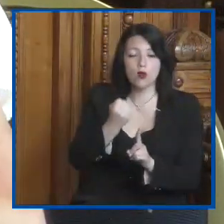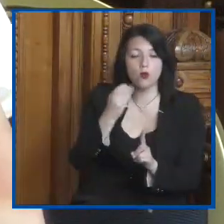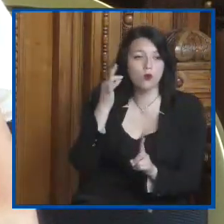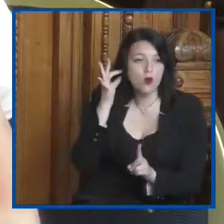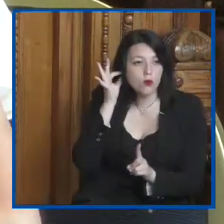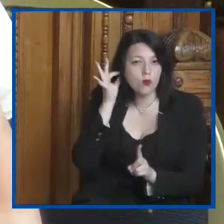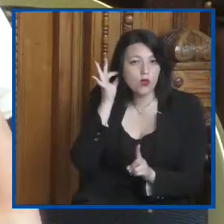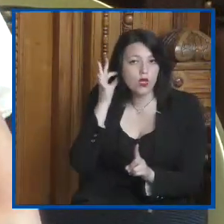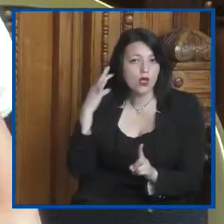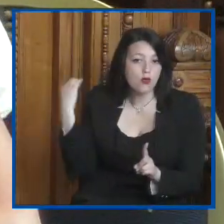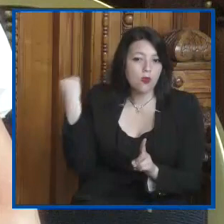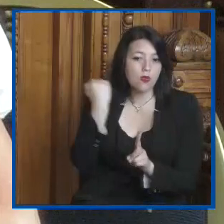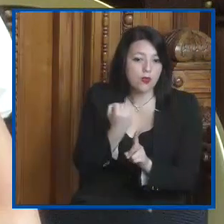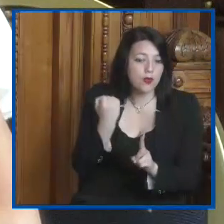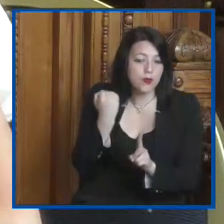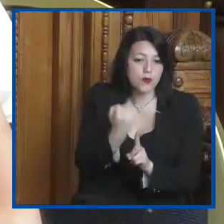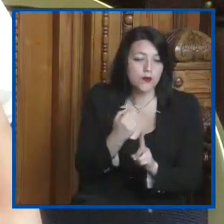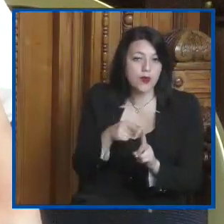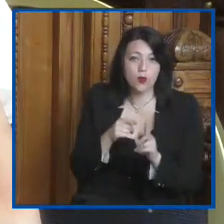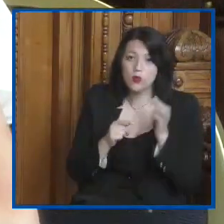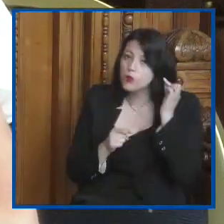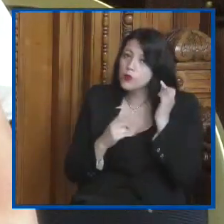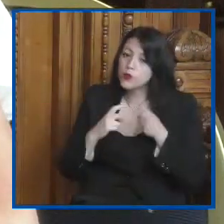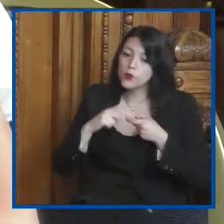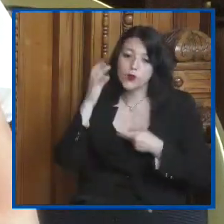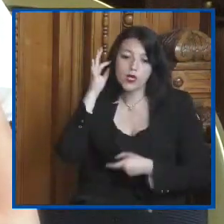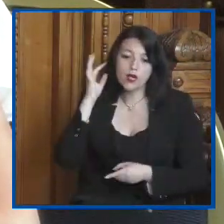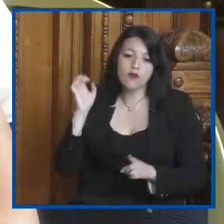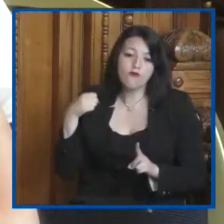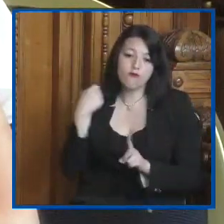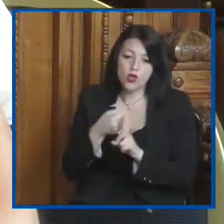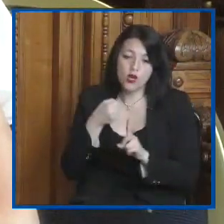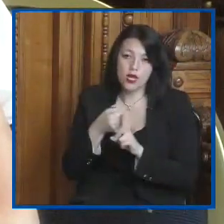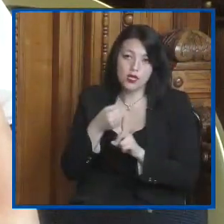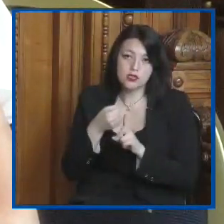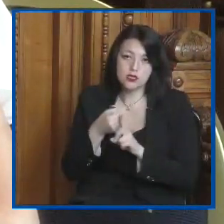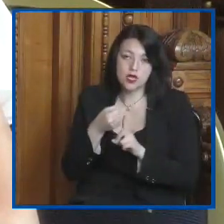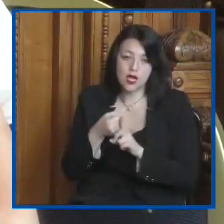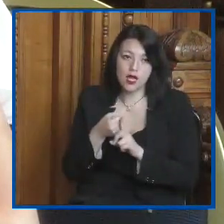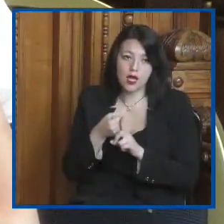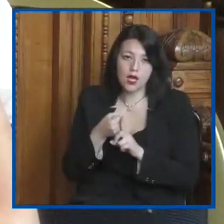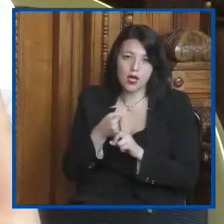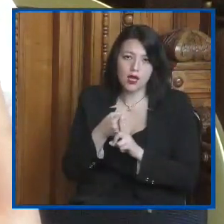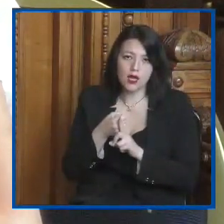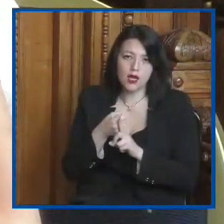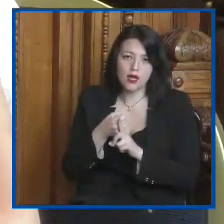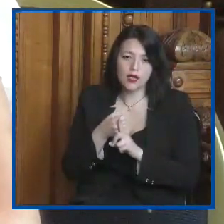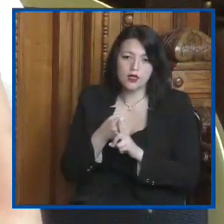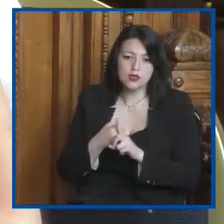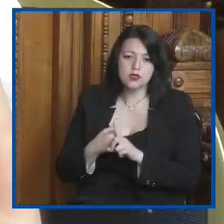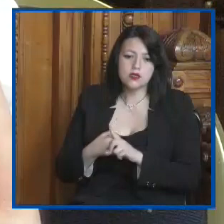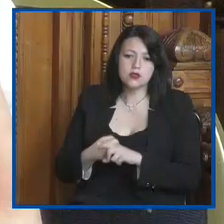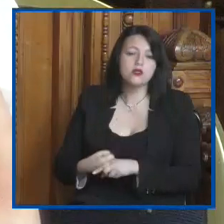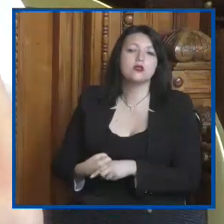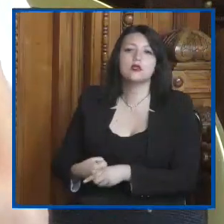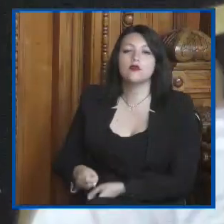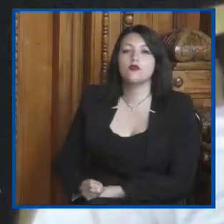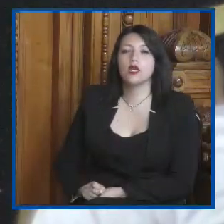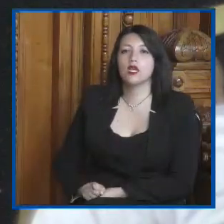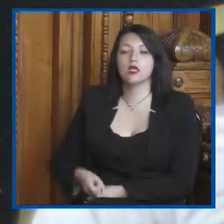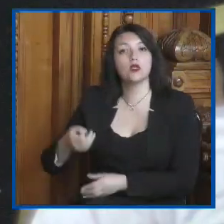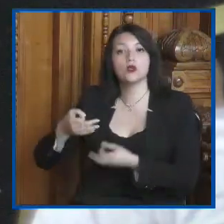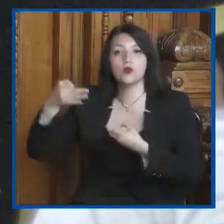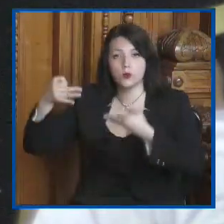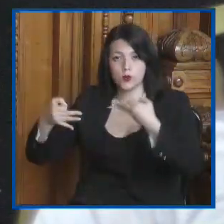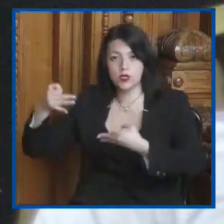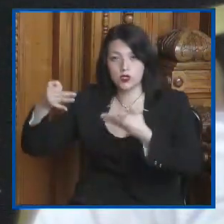ya, puñalazos, un caso de violencia de género, y fue por juicio por jurado, un femicidio.